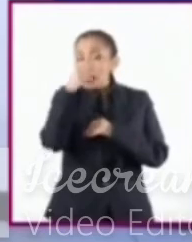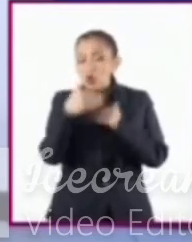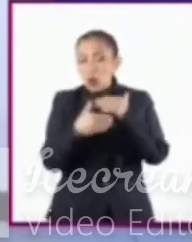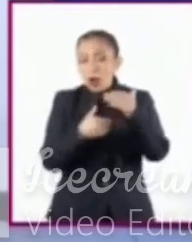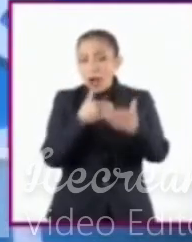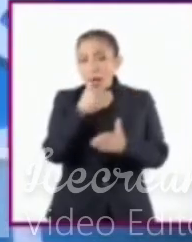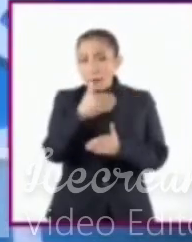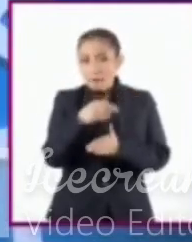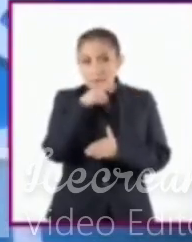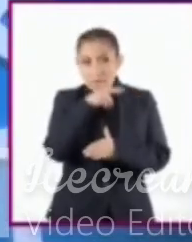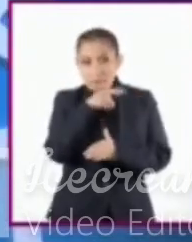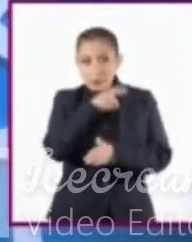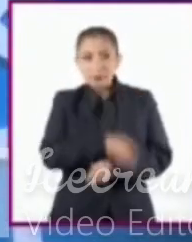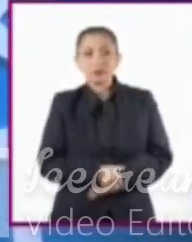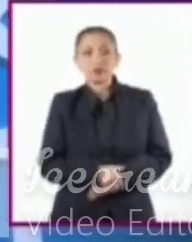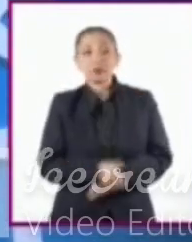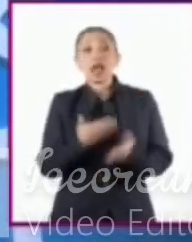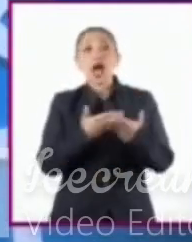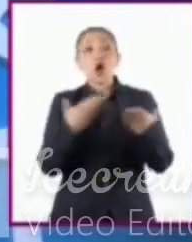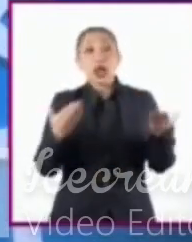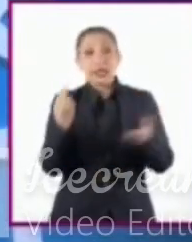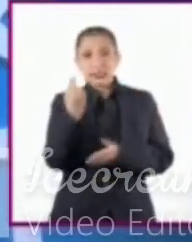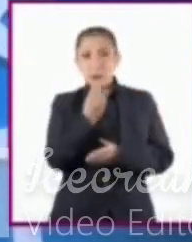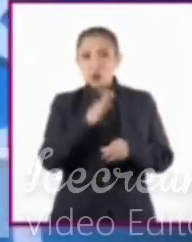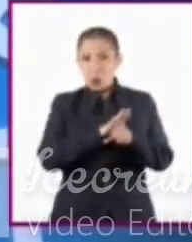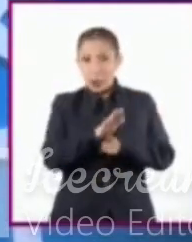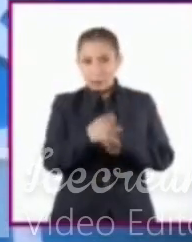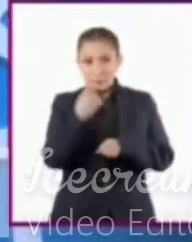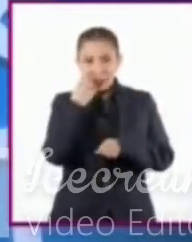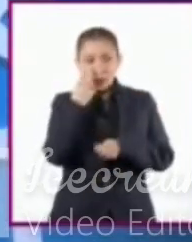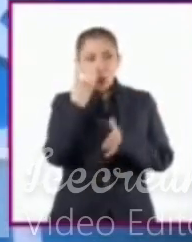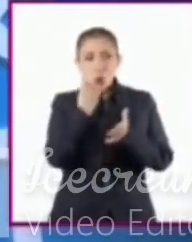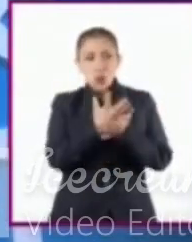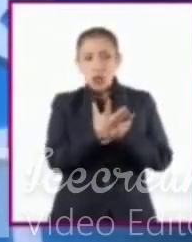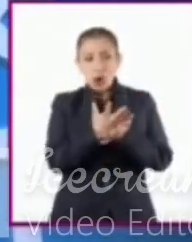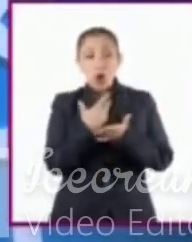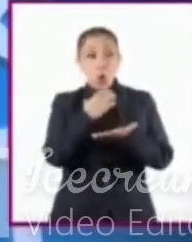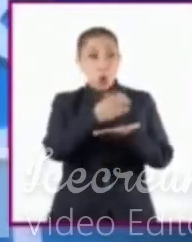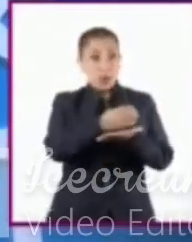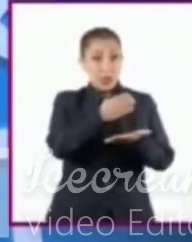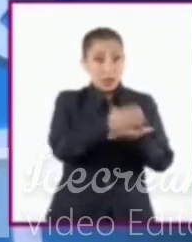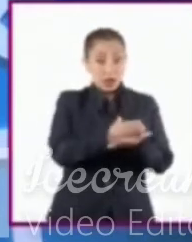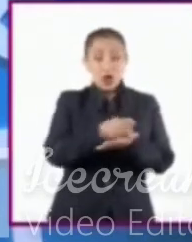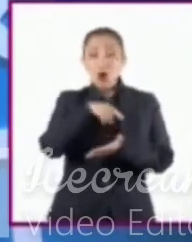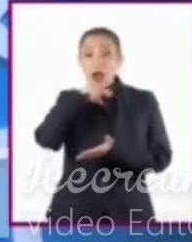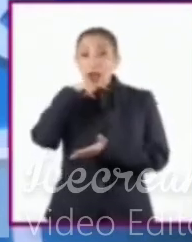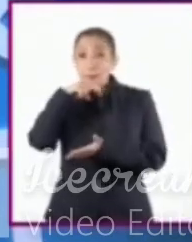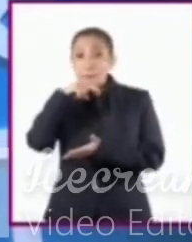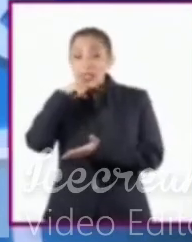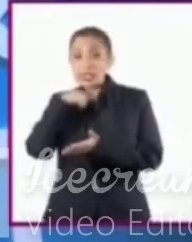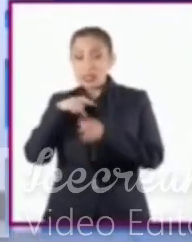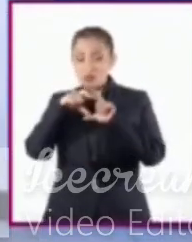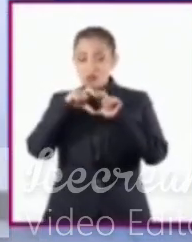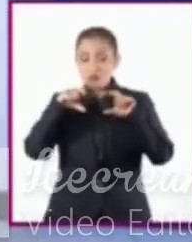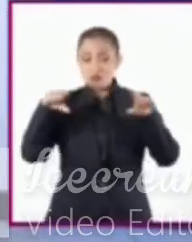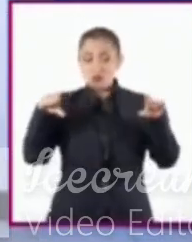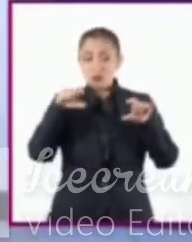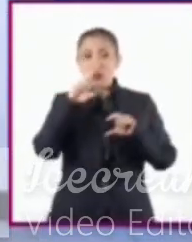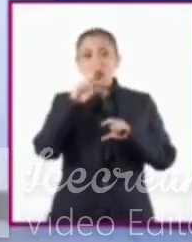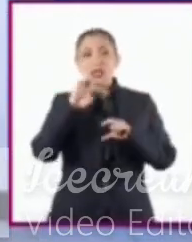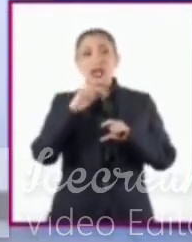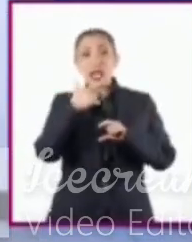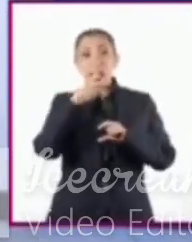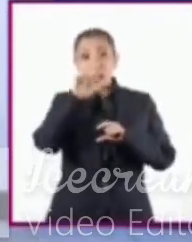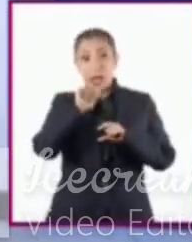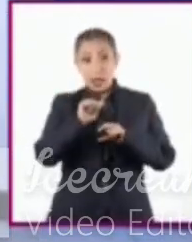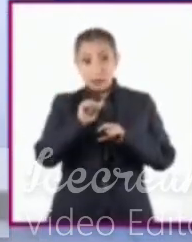este tema. Lo que vamos a necesitar en esta sesión solamente será su cuaderno, un lápiz y una regla. ¿Les